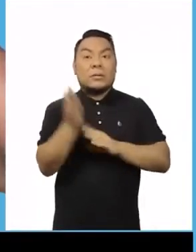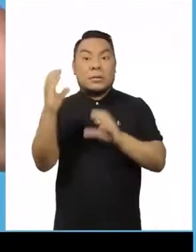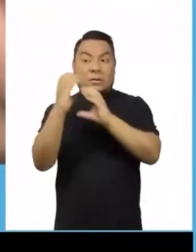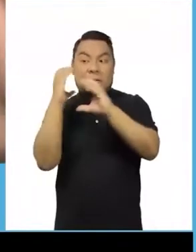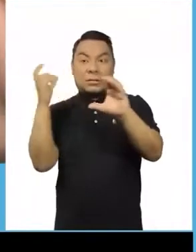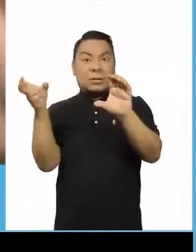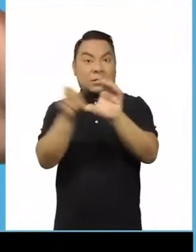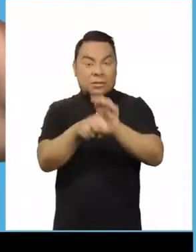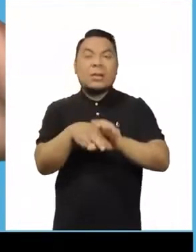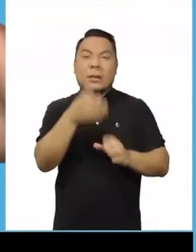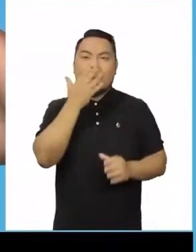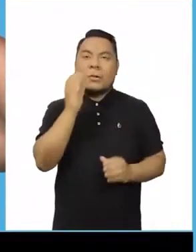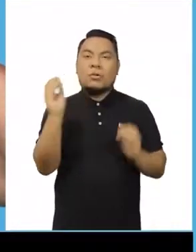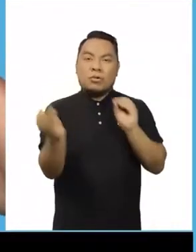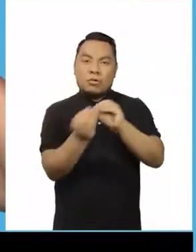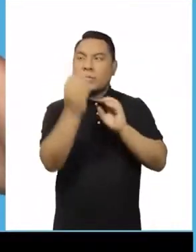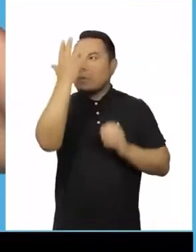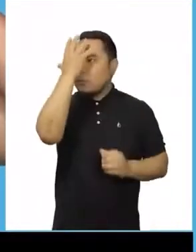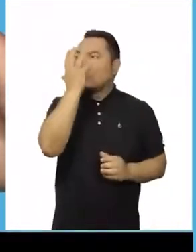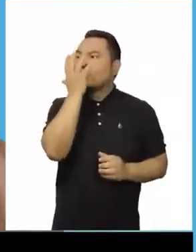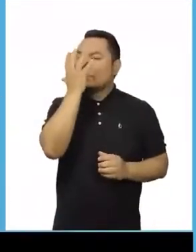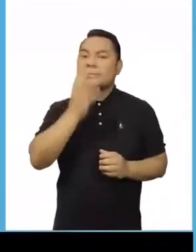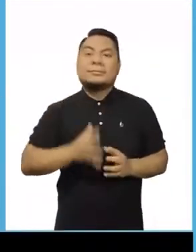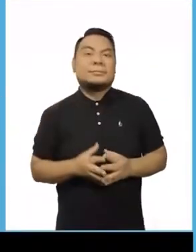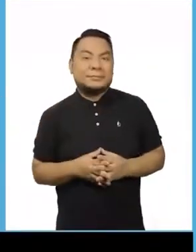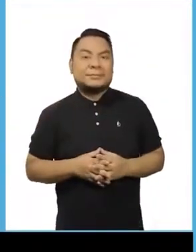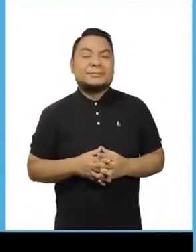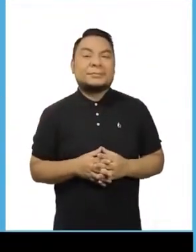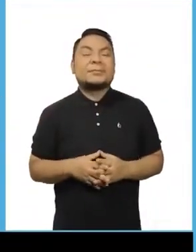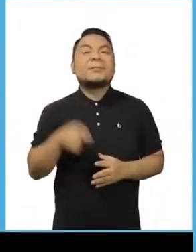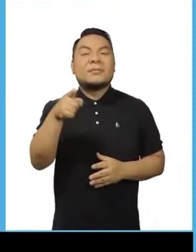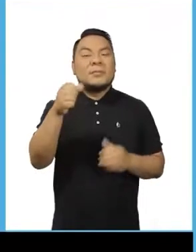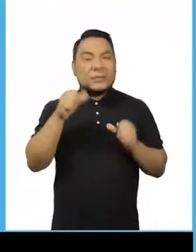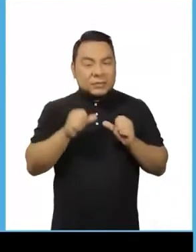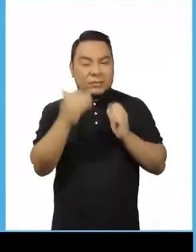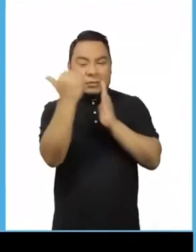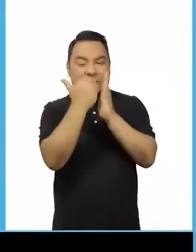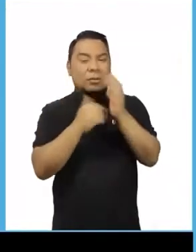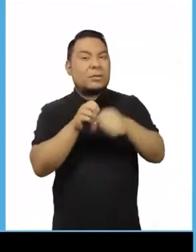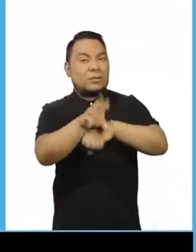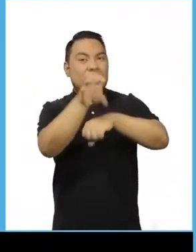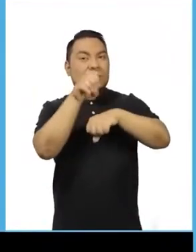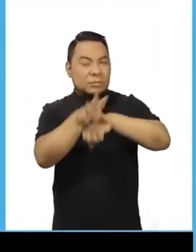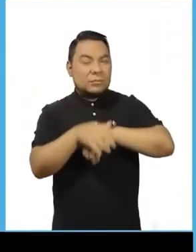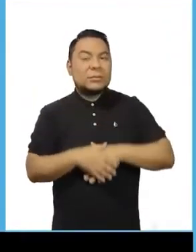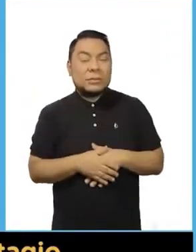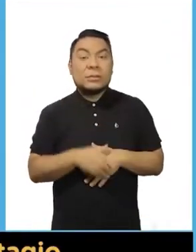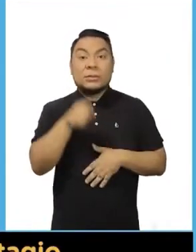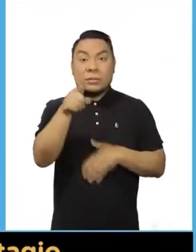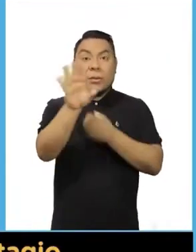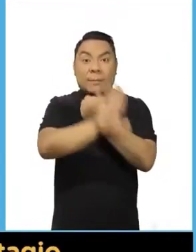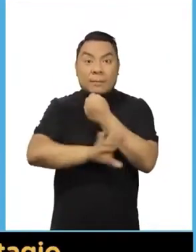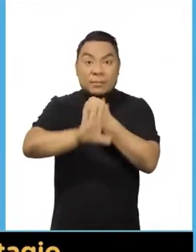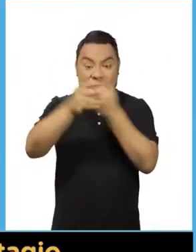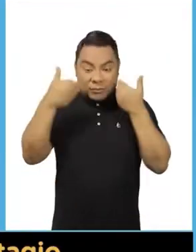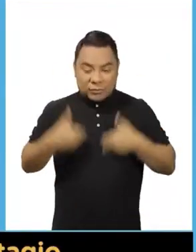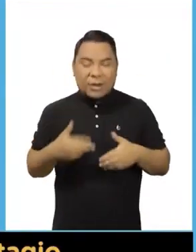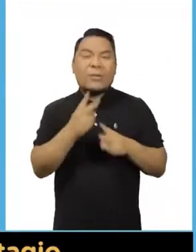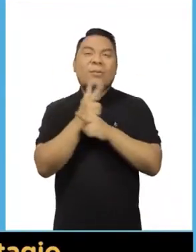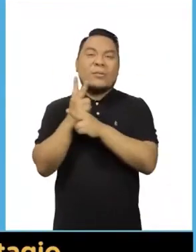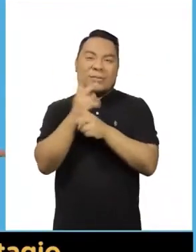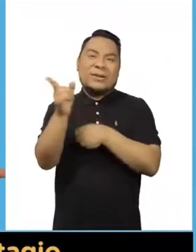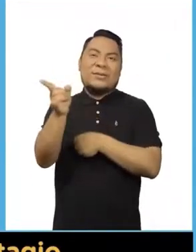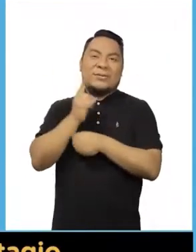usas transporte público, lleva siempre protector facial. Sigue estos buenos consejos. Si te